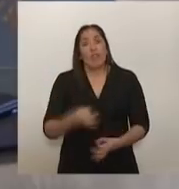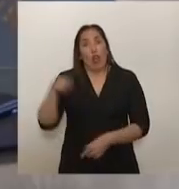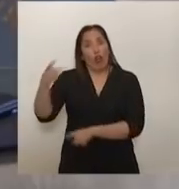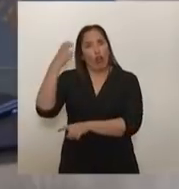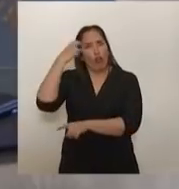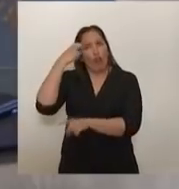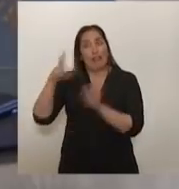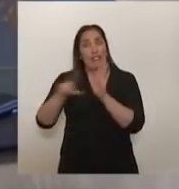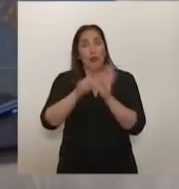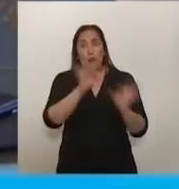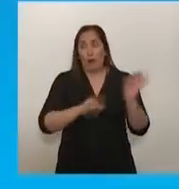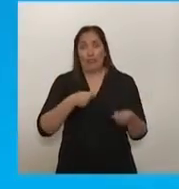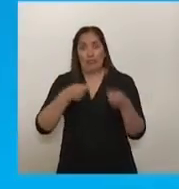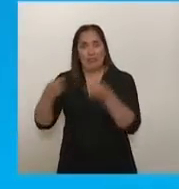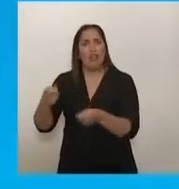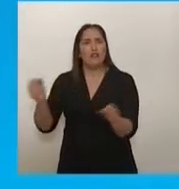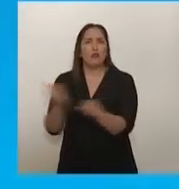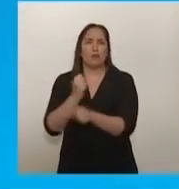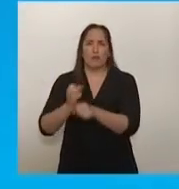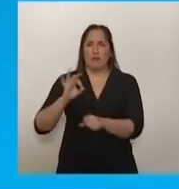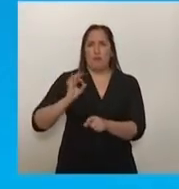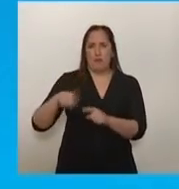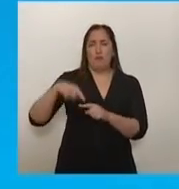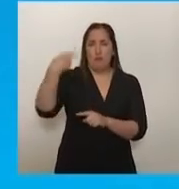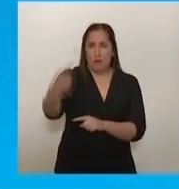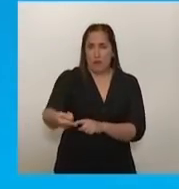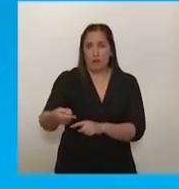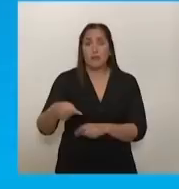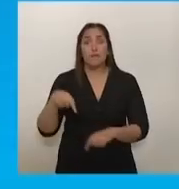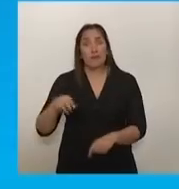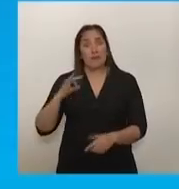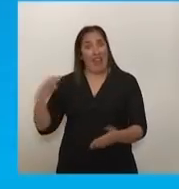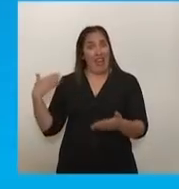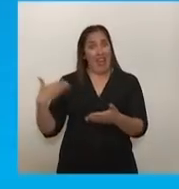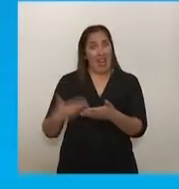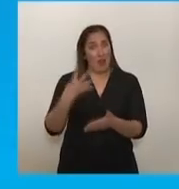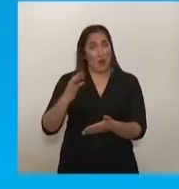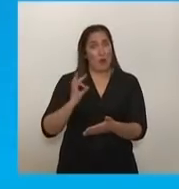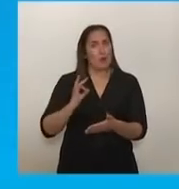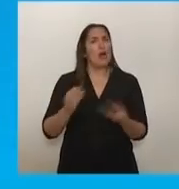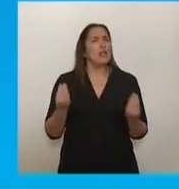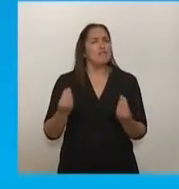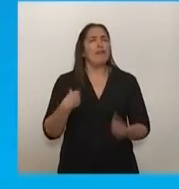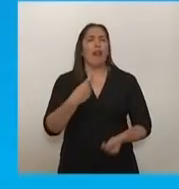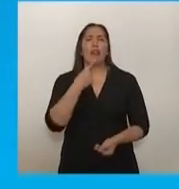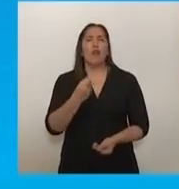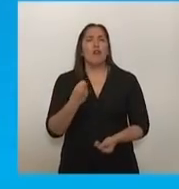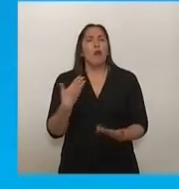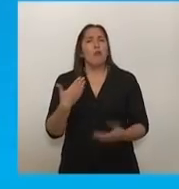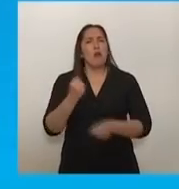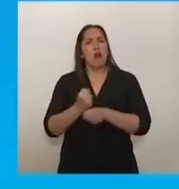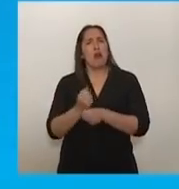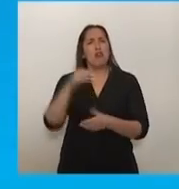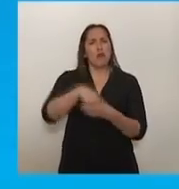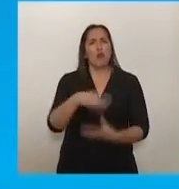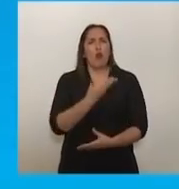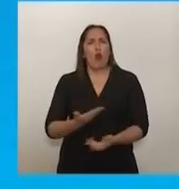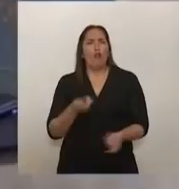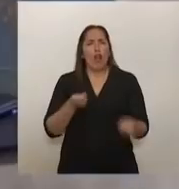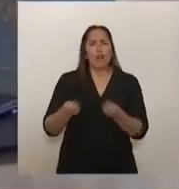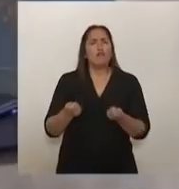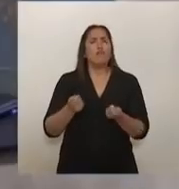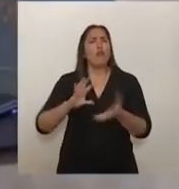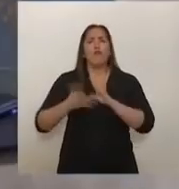Congreso lo aprobará el año que viene. Lo más importante de estos años fue darnos cuenta de que se puede gestionar el Estado de una manera